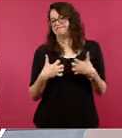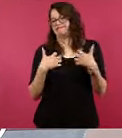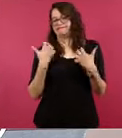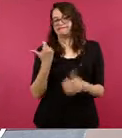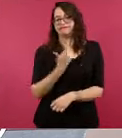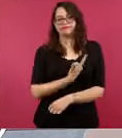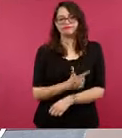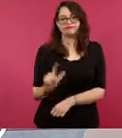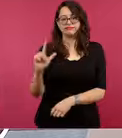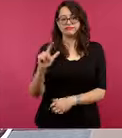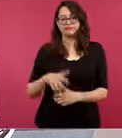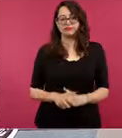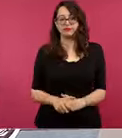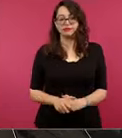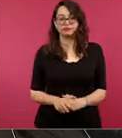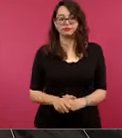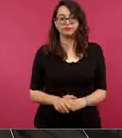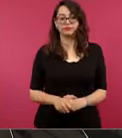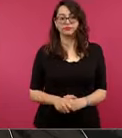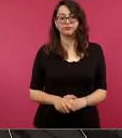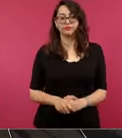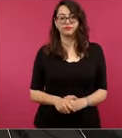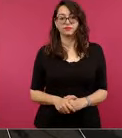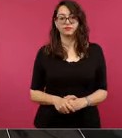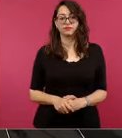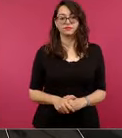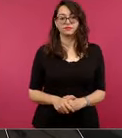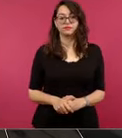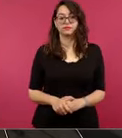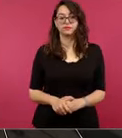¿Qué se tiene que hacer?